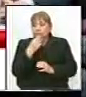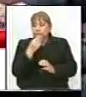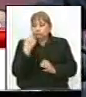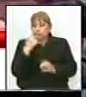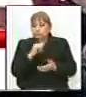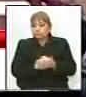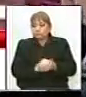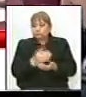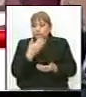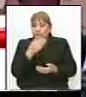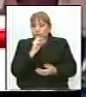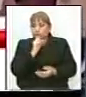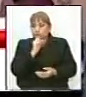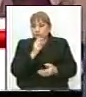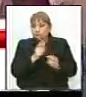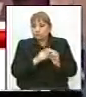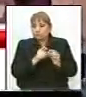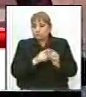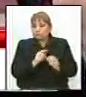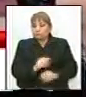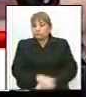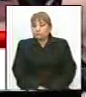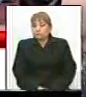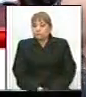tener su palabra.